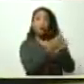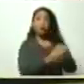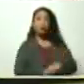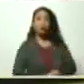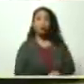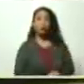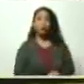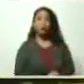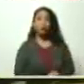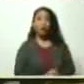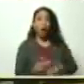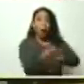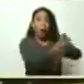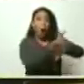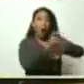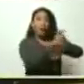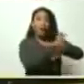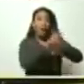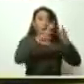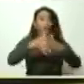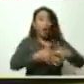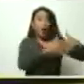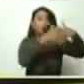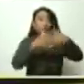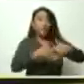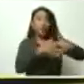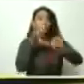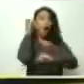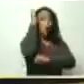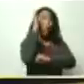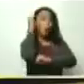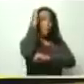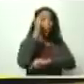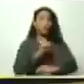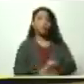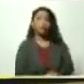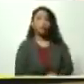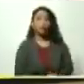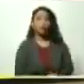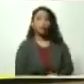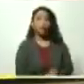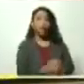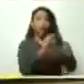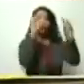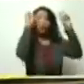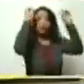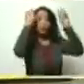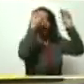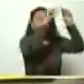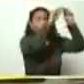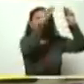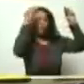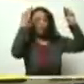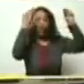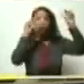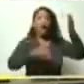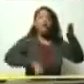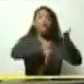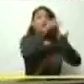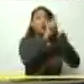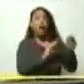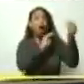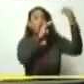de los gobiernos de Estados Unidos y de Europa titula firmado acuerdo